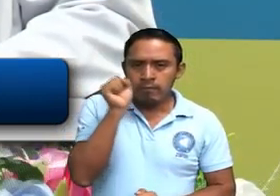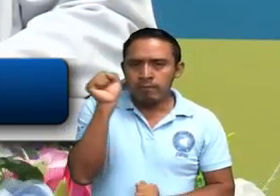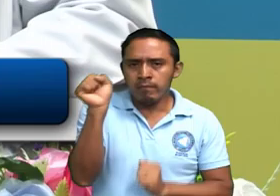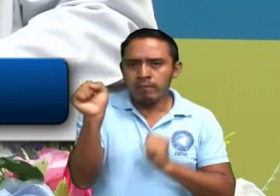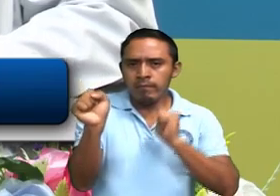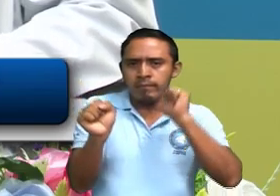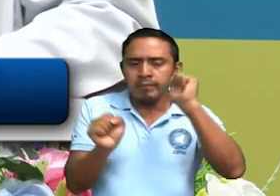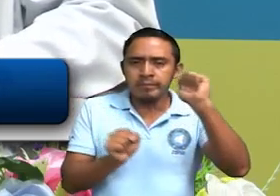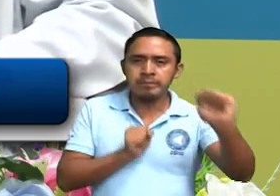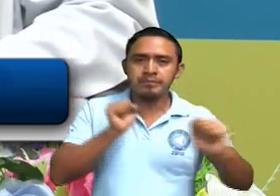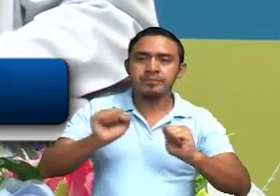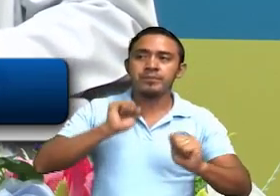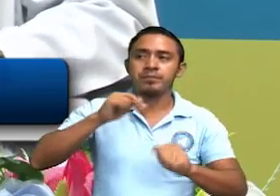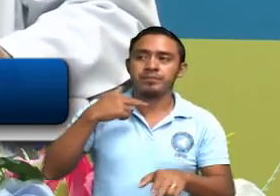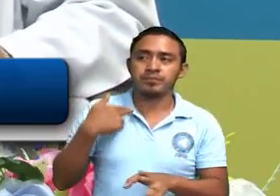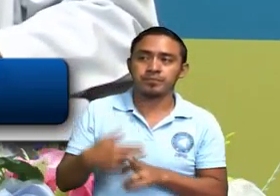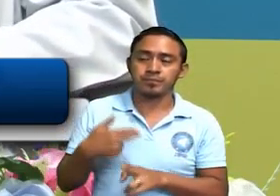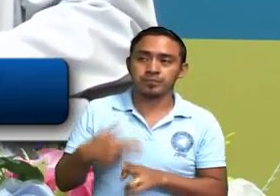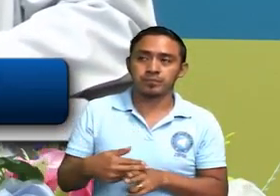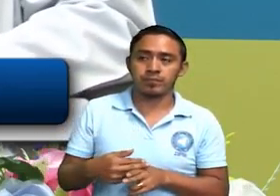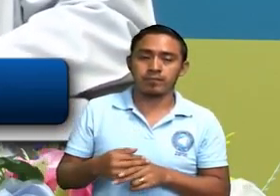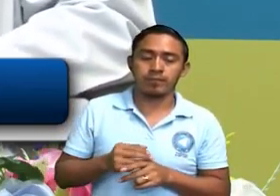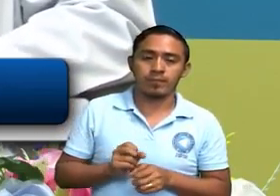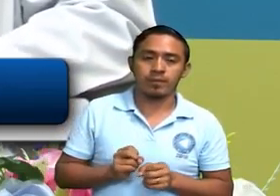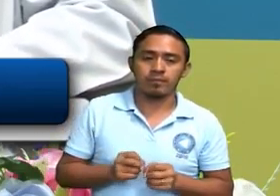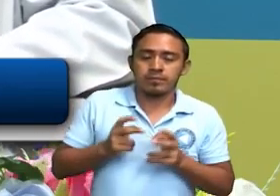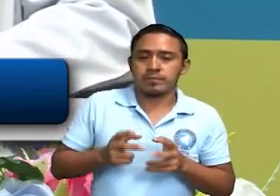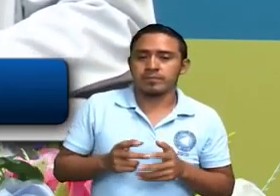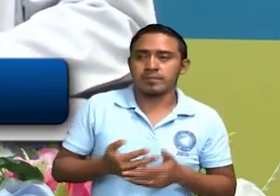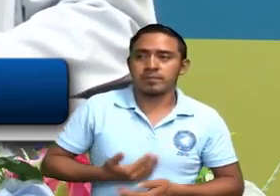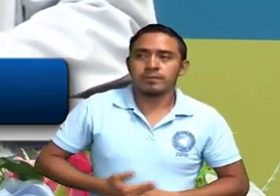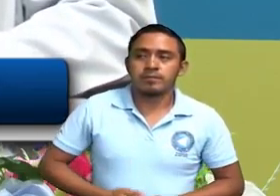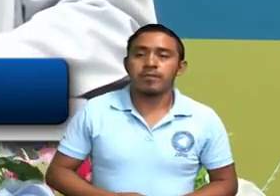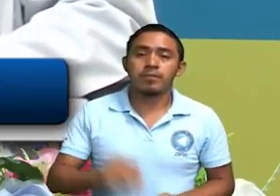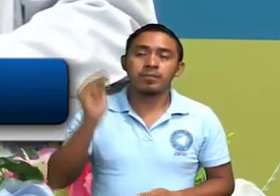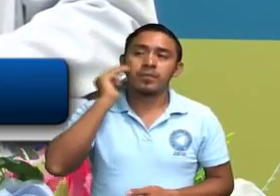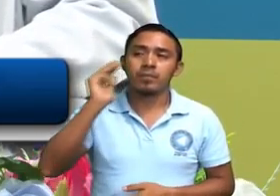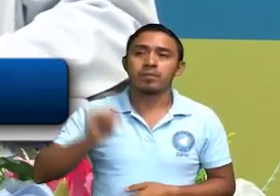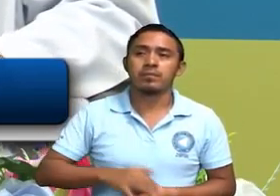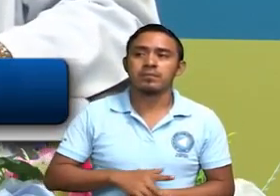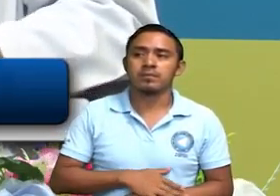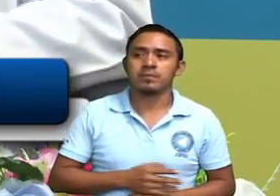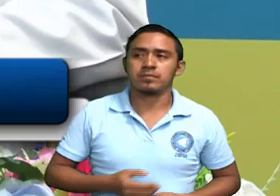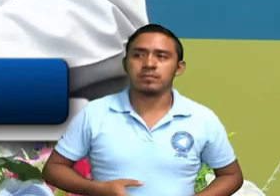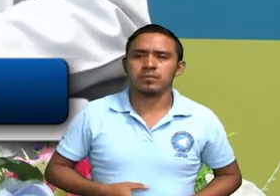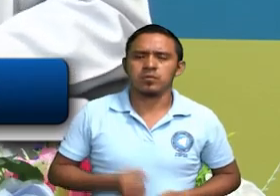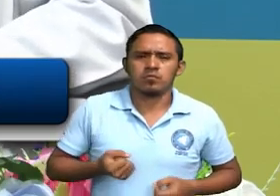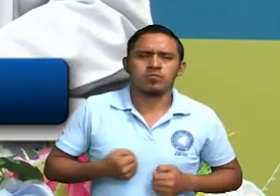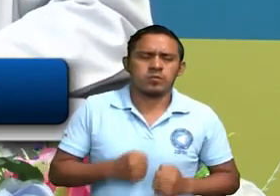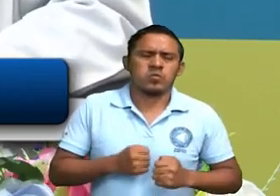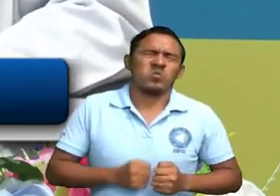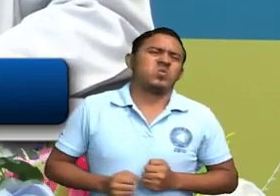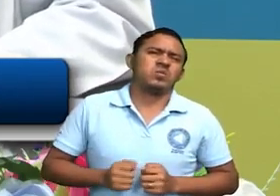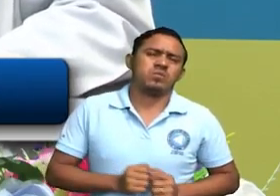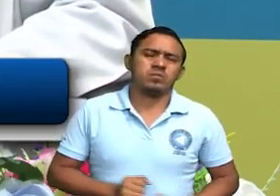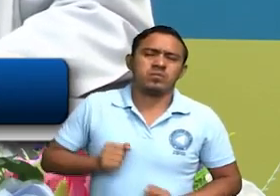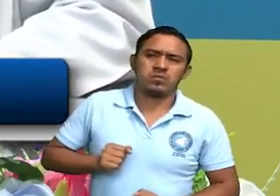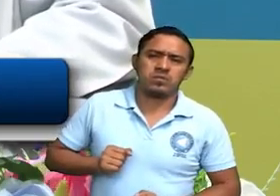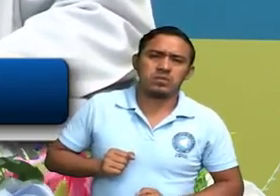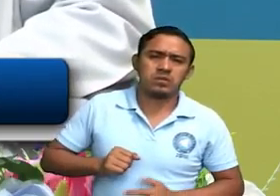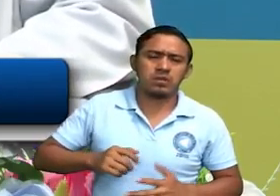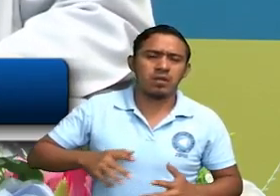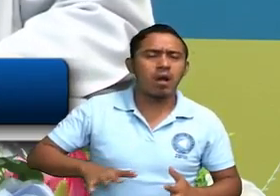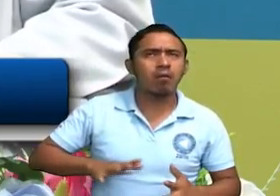se llama un reflejo de sobresalto, ¿ves? Que a veces la mamá siente un movimiento brusco del